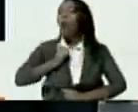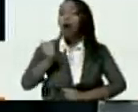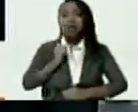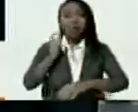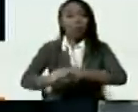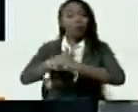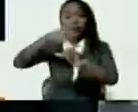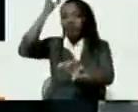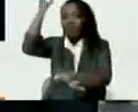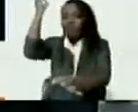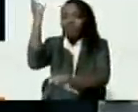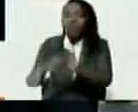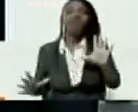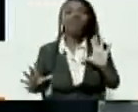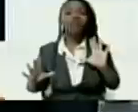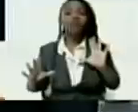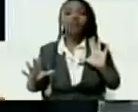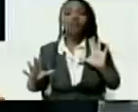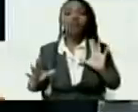momento